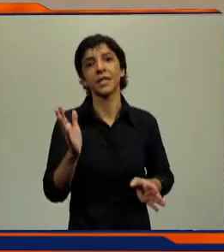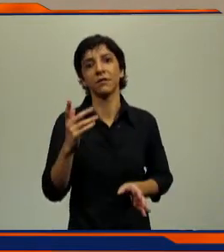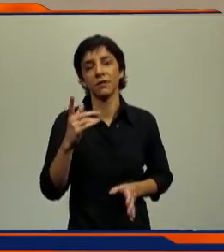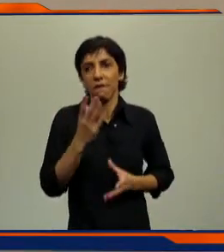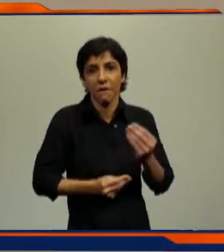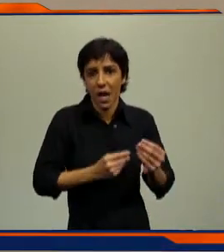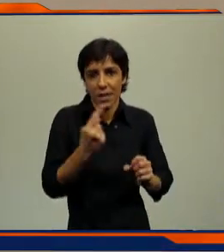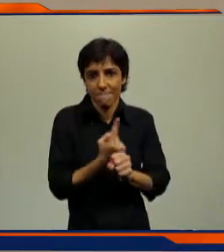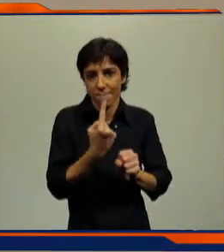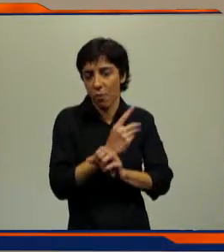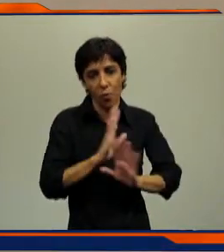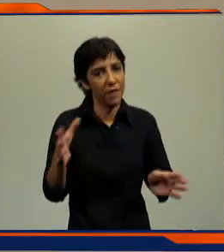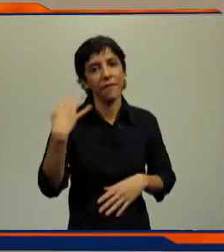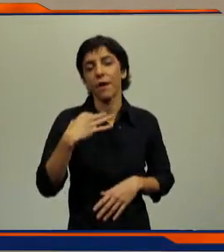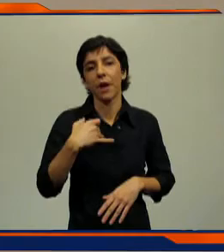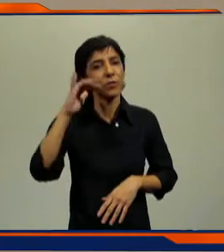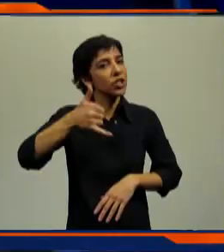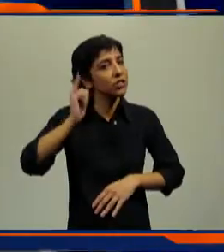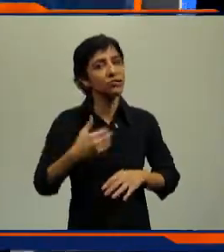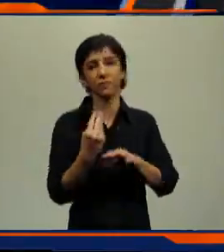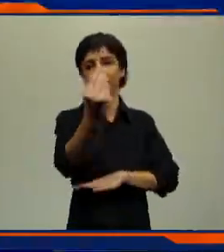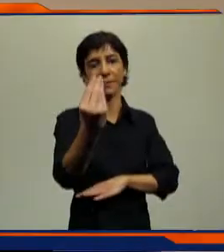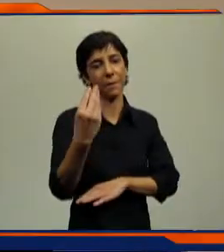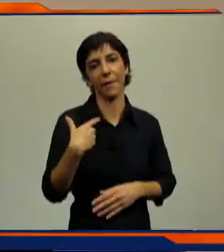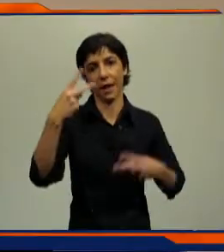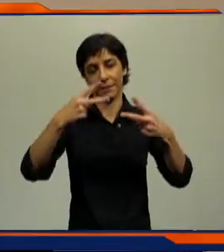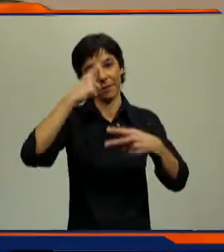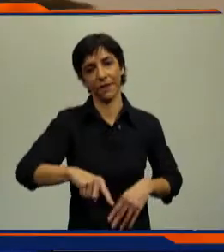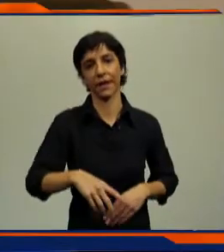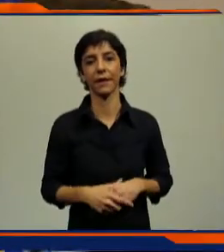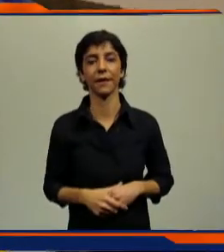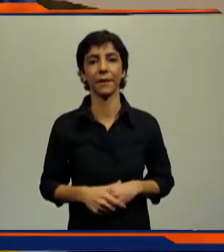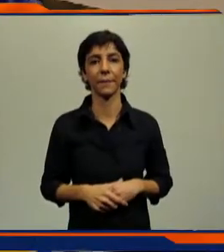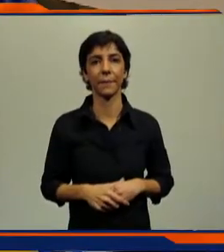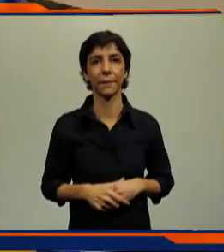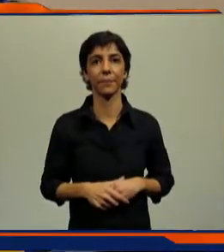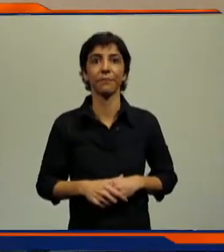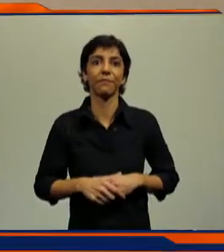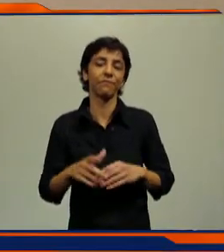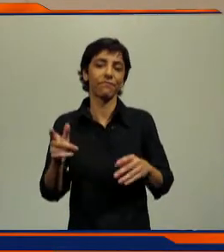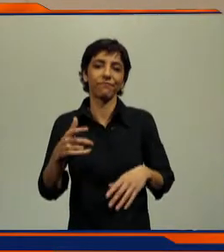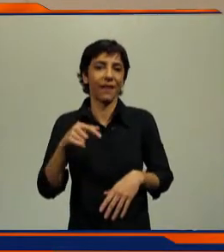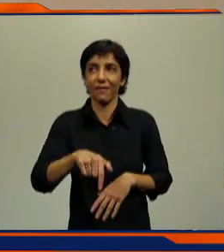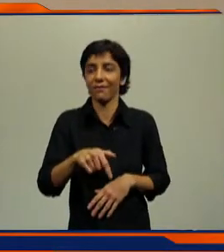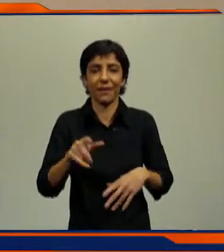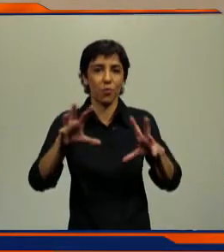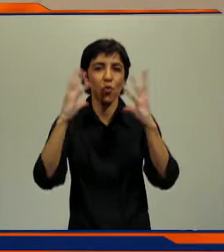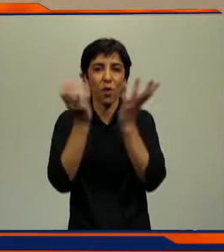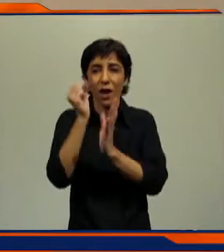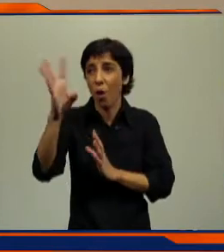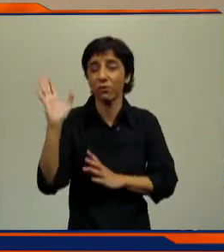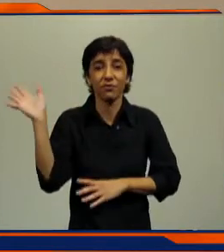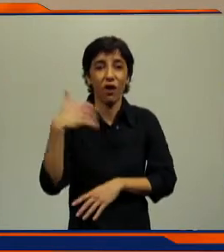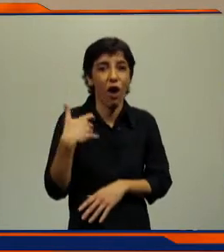menos salir primero, clasificar para la semifinal y ver qué pasa. Es un mundial de clubes, están todos los campeones de cada continente y algunos invitados que